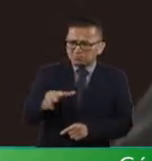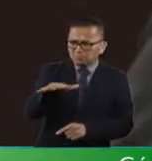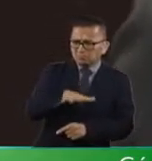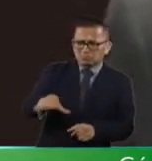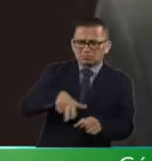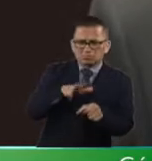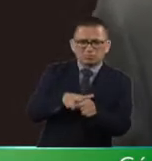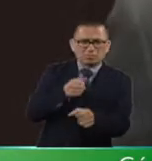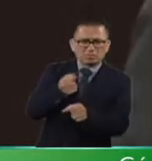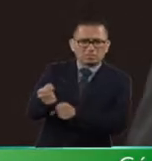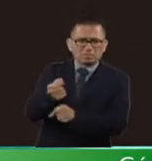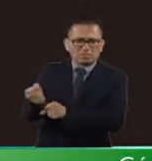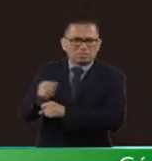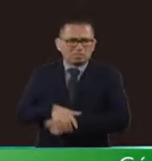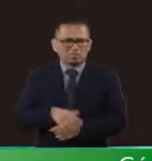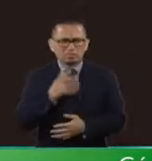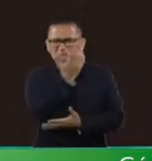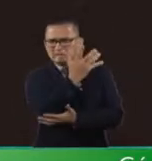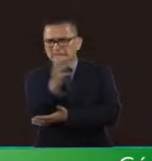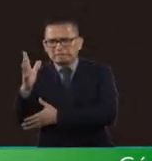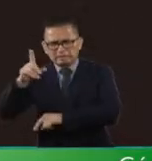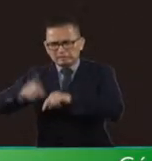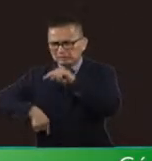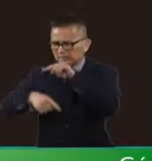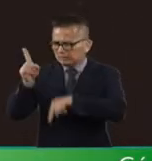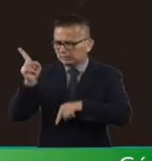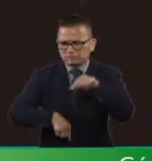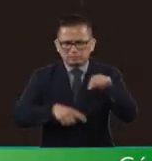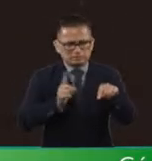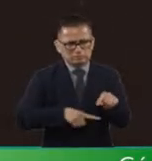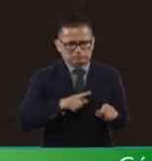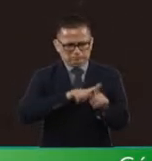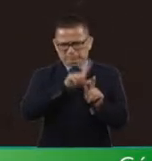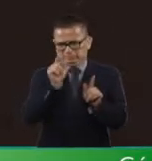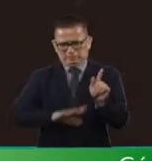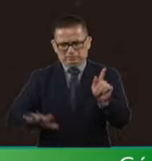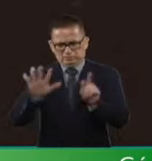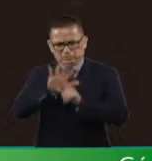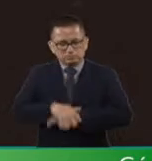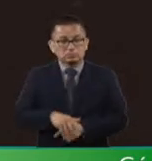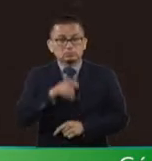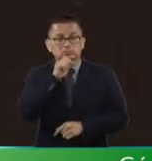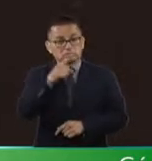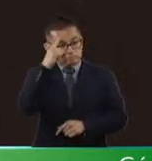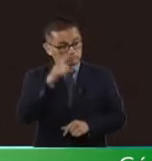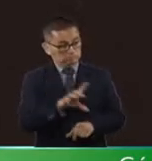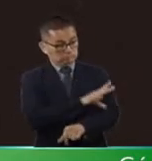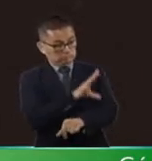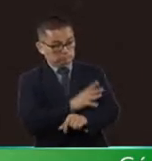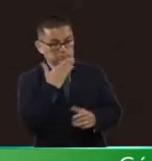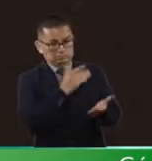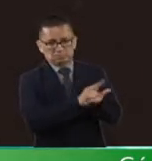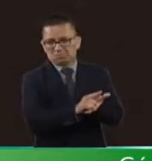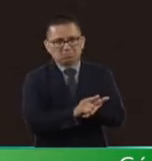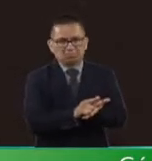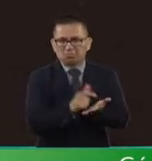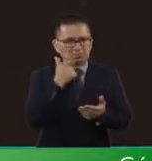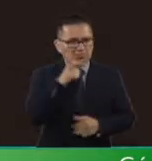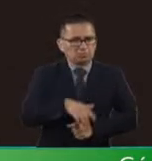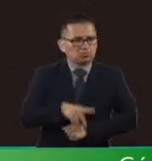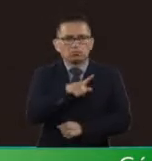naturaleza devastación ambiental por doquier obstaculización de las energías limpias y una obsesión